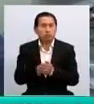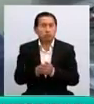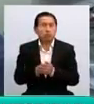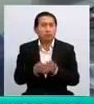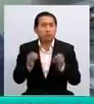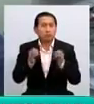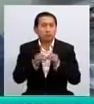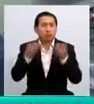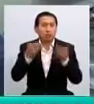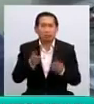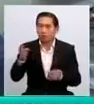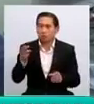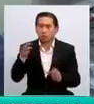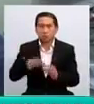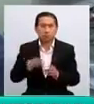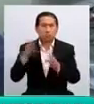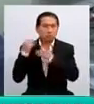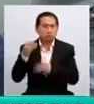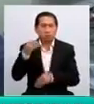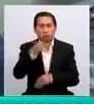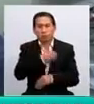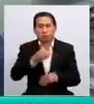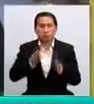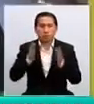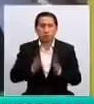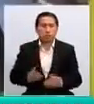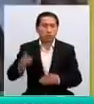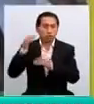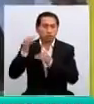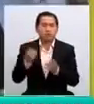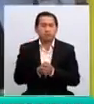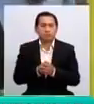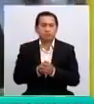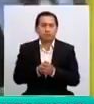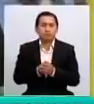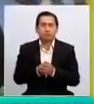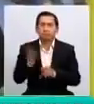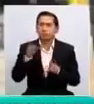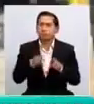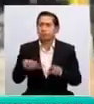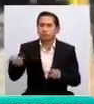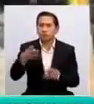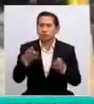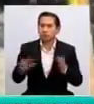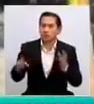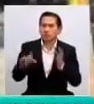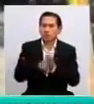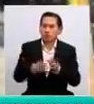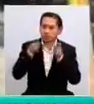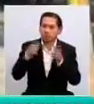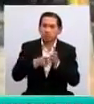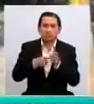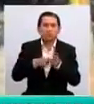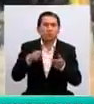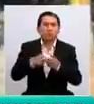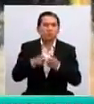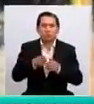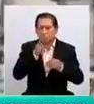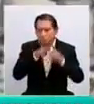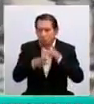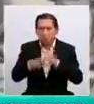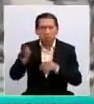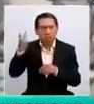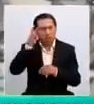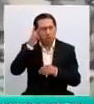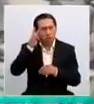ahora en la función de gobernador que está en este momento en Santa Cruz. Mientras tanto, la población pide una ley para normar este tipo de artimañas